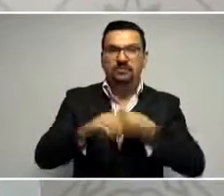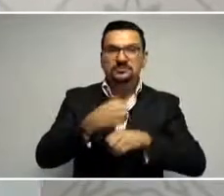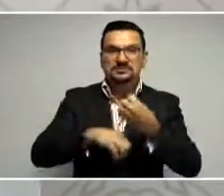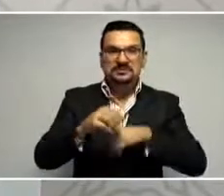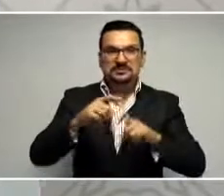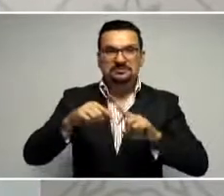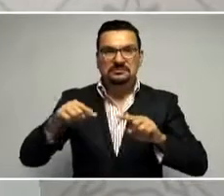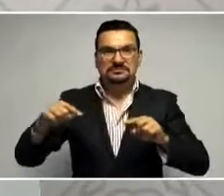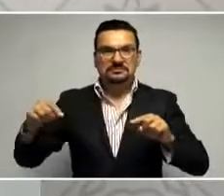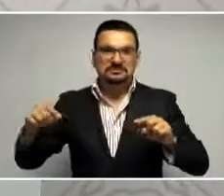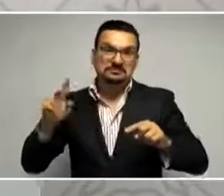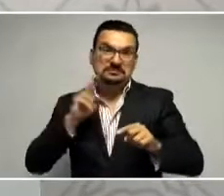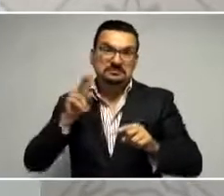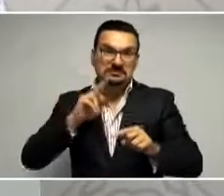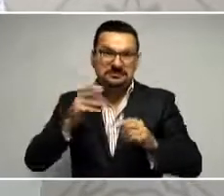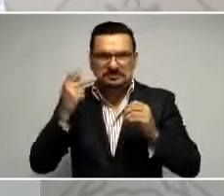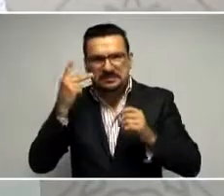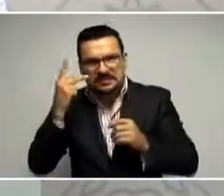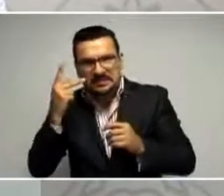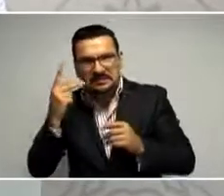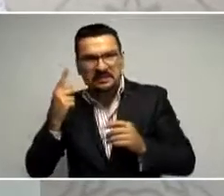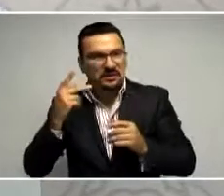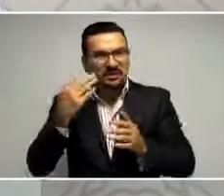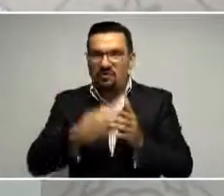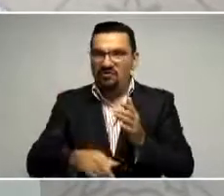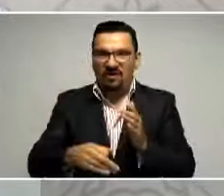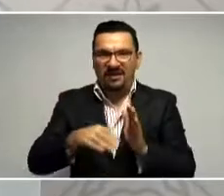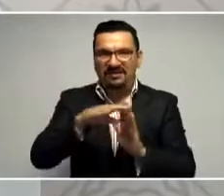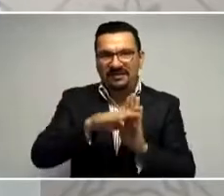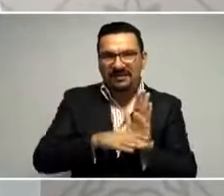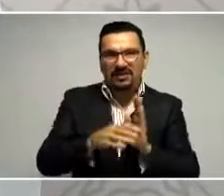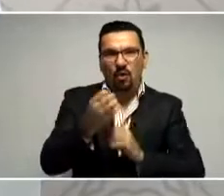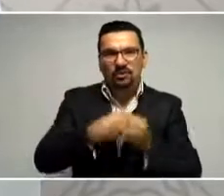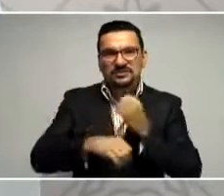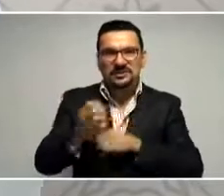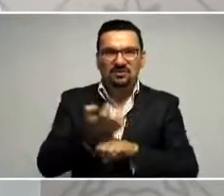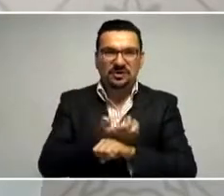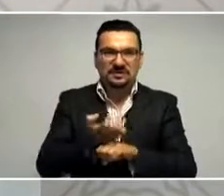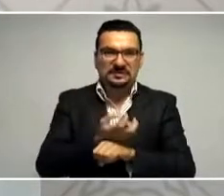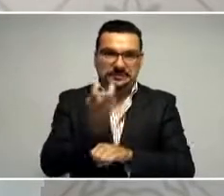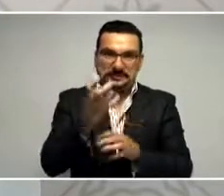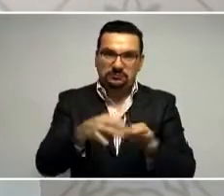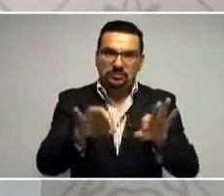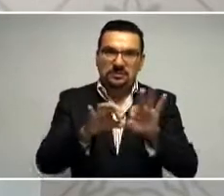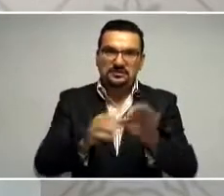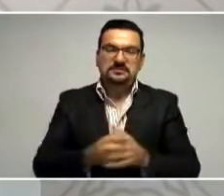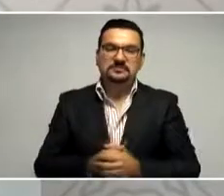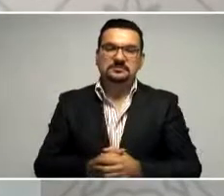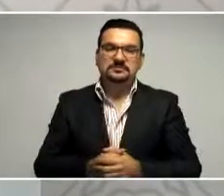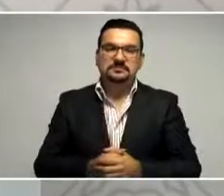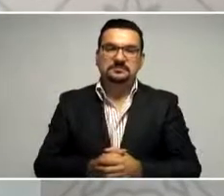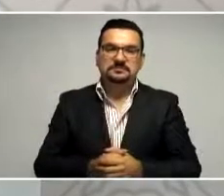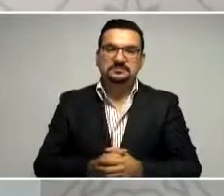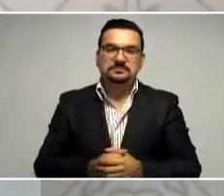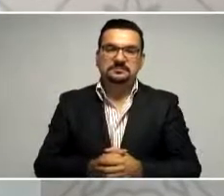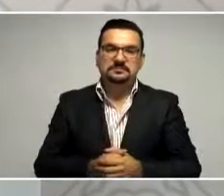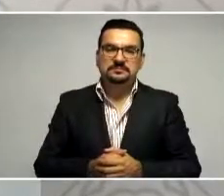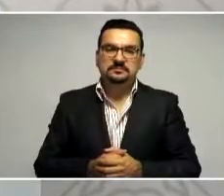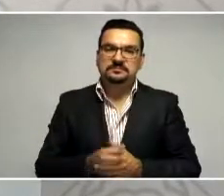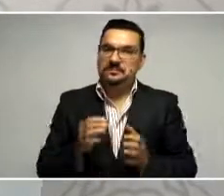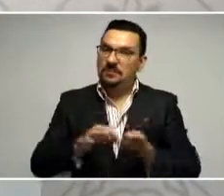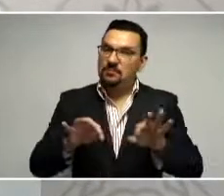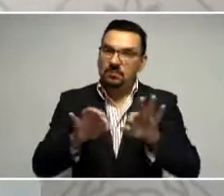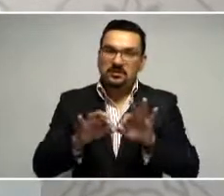y estar muy pendiente a que no te vaya a bajar. Es importante hacer